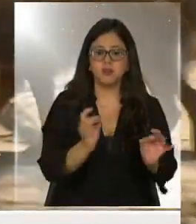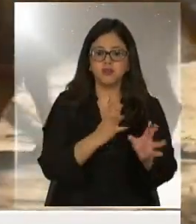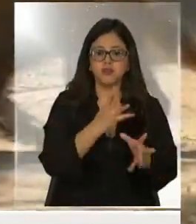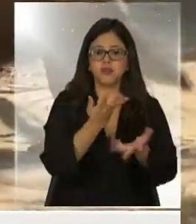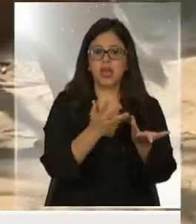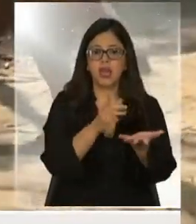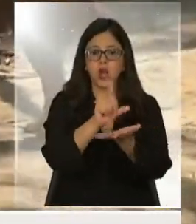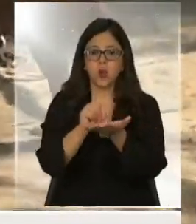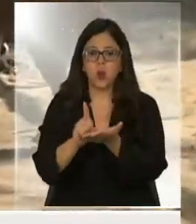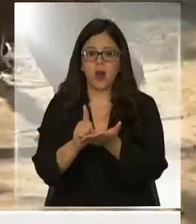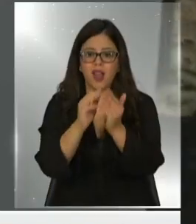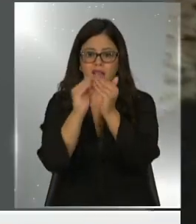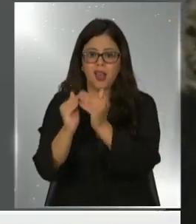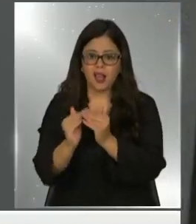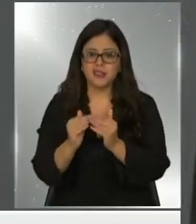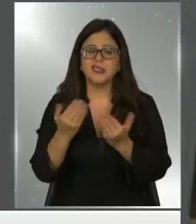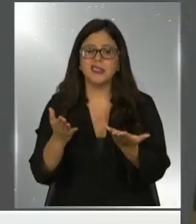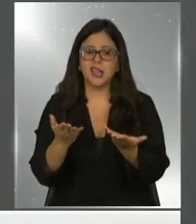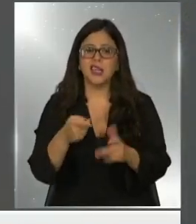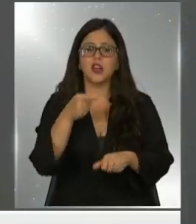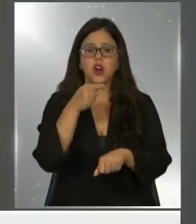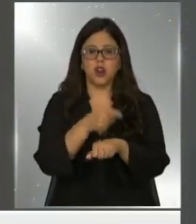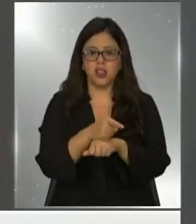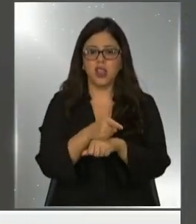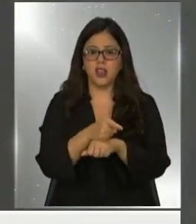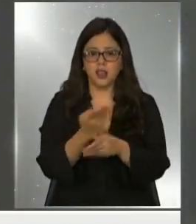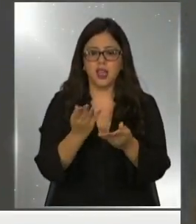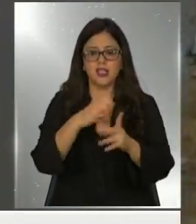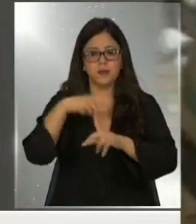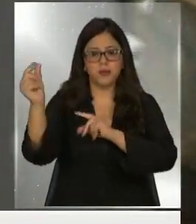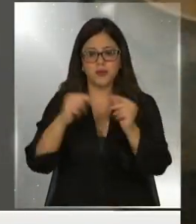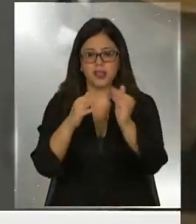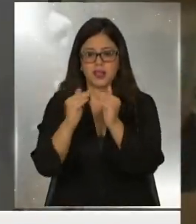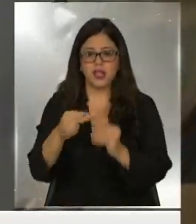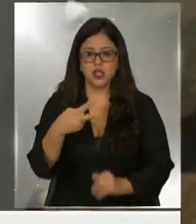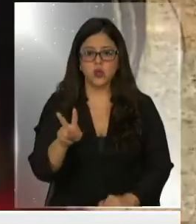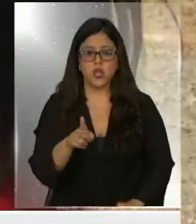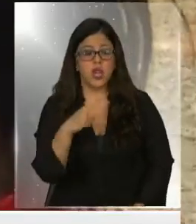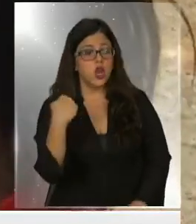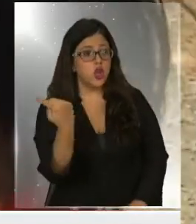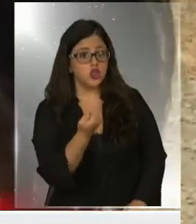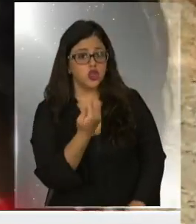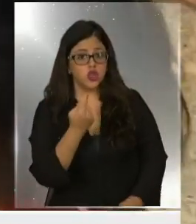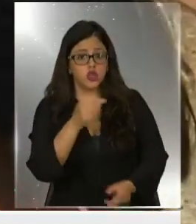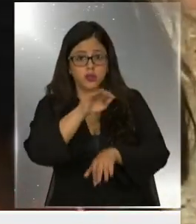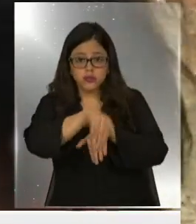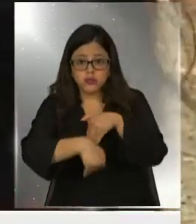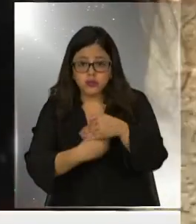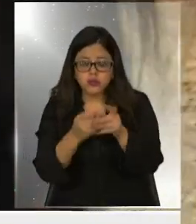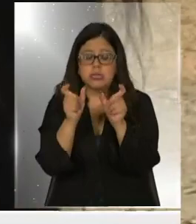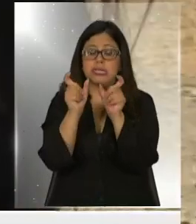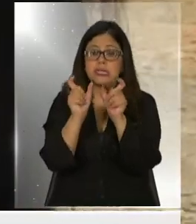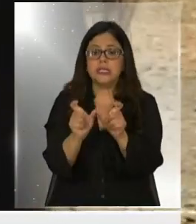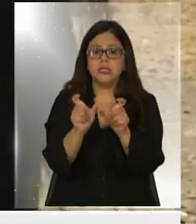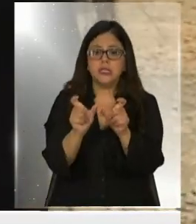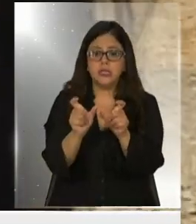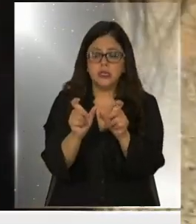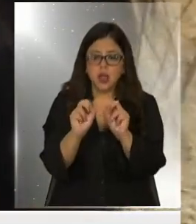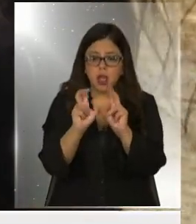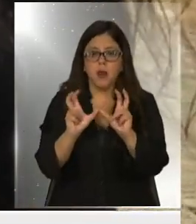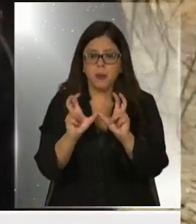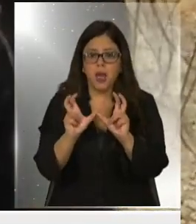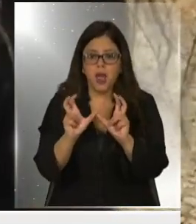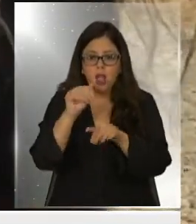Muchos evalúan evacuar sus hogares. Y con mi papá amanecimos en vela. Toda la noche estaban despiertos